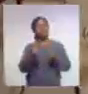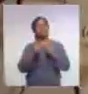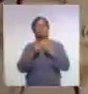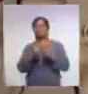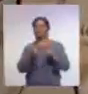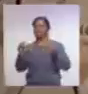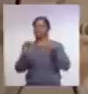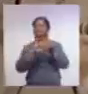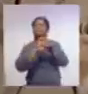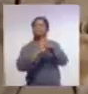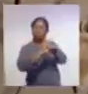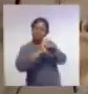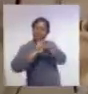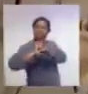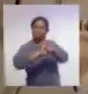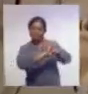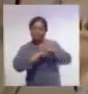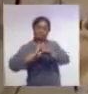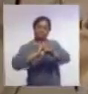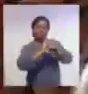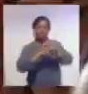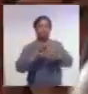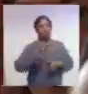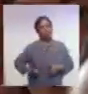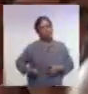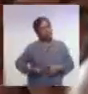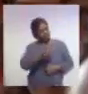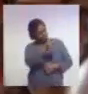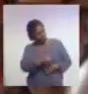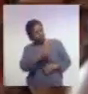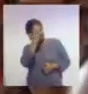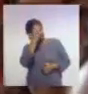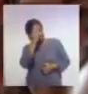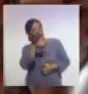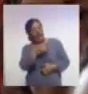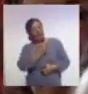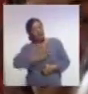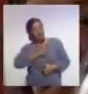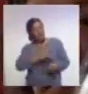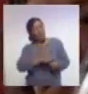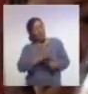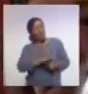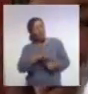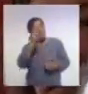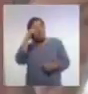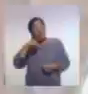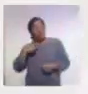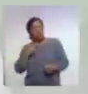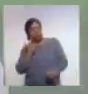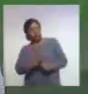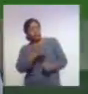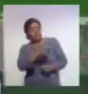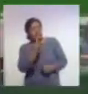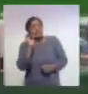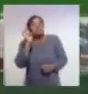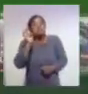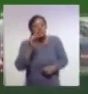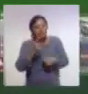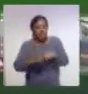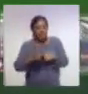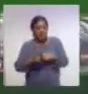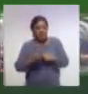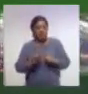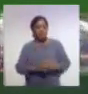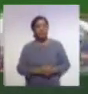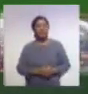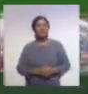sus hijos, conocer sus intereses y gustos para identificar de manera oportuna cualquier situación de riesgo. El tema de DIF, el